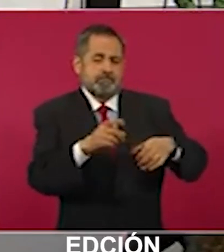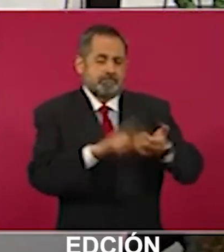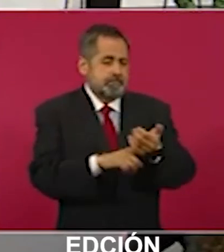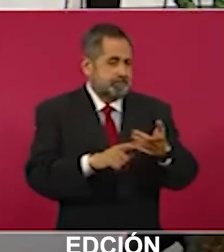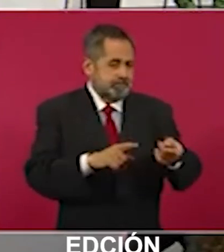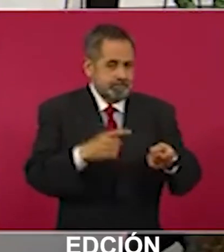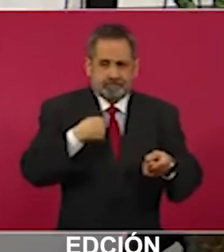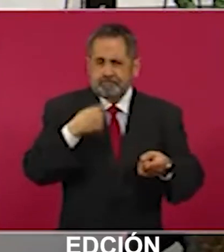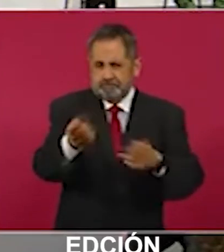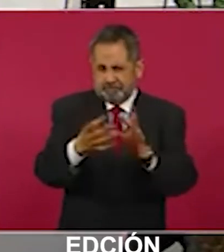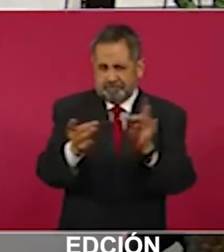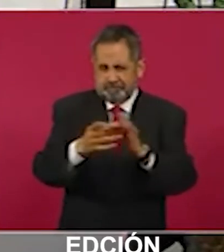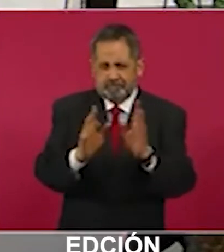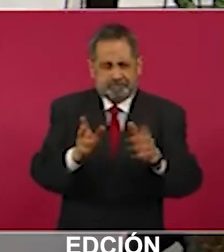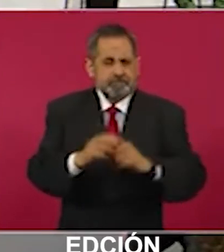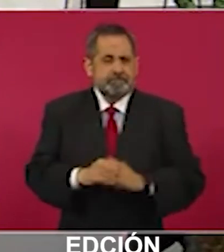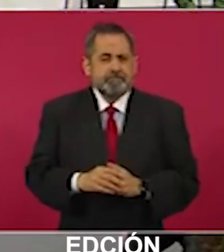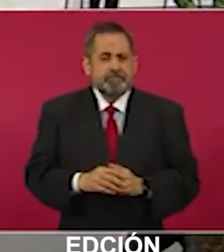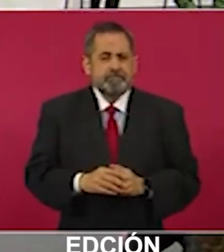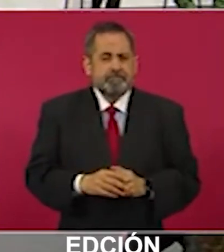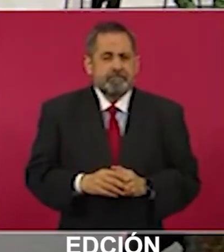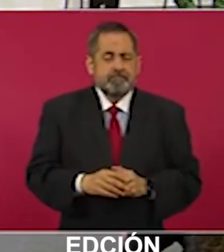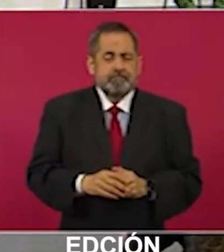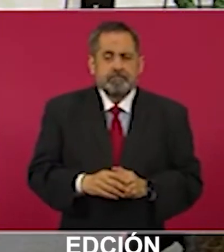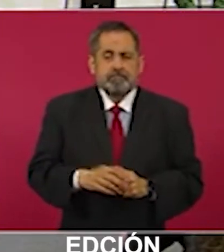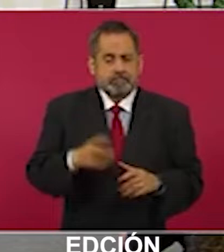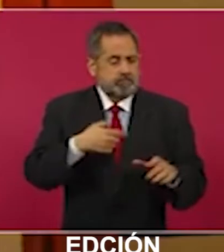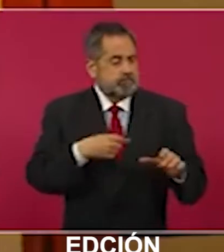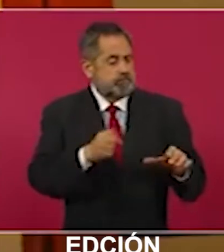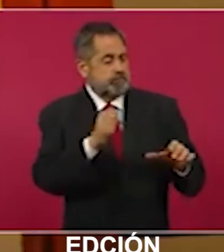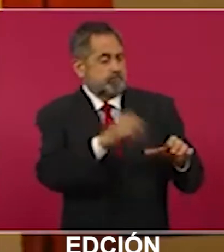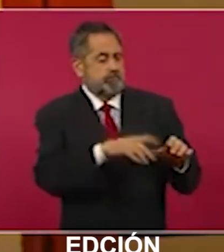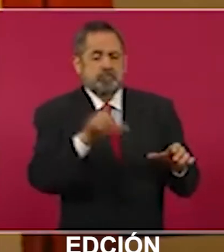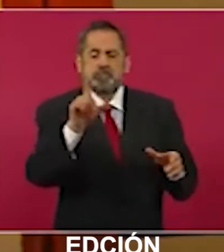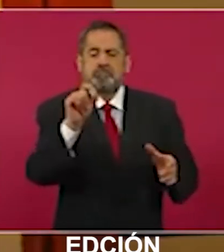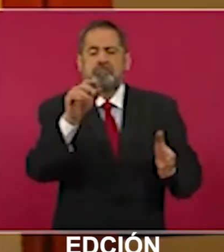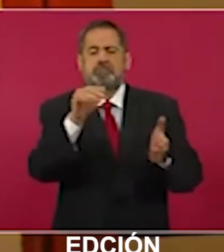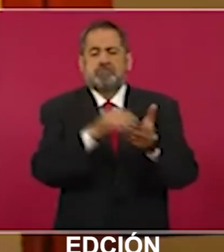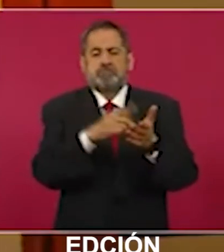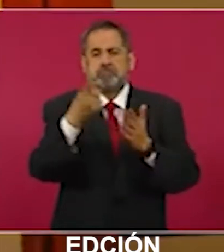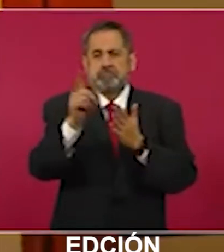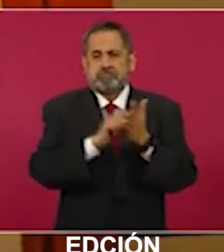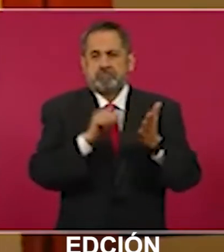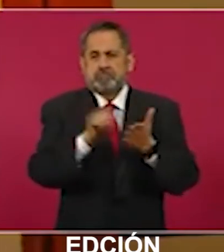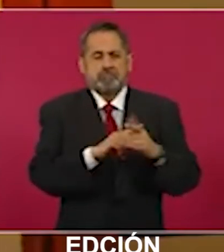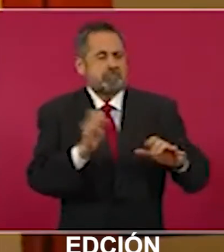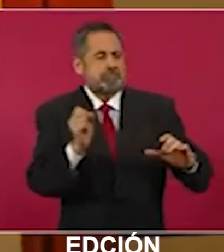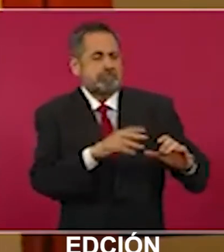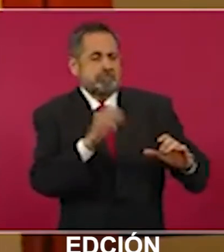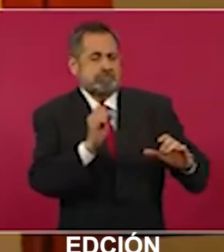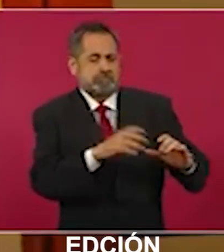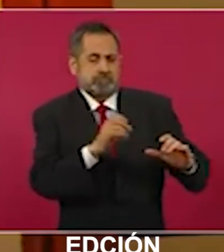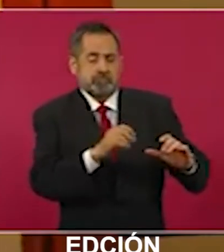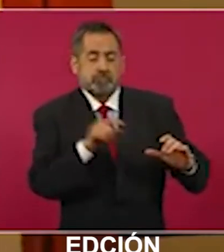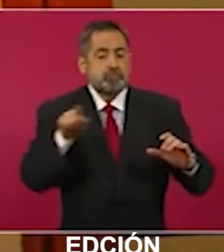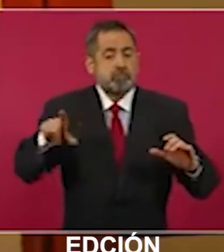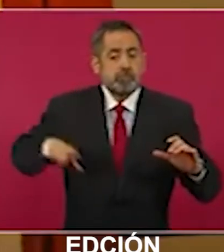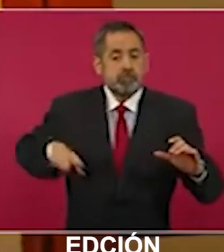que ya lo explicamos, dejan 20,000 de ahorro mensual, el gobierno les